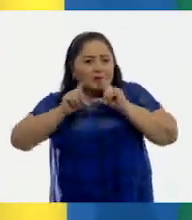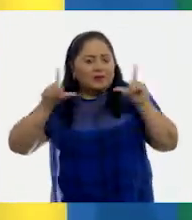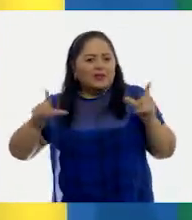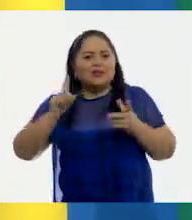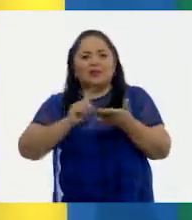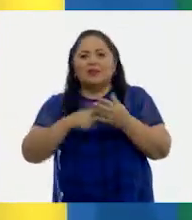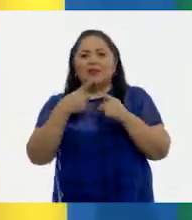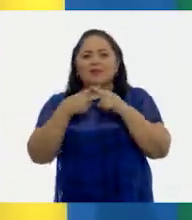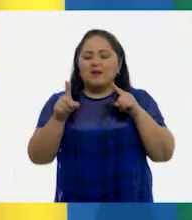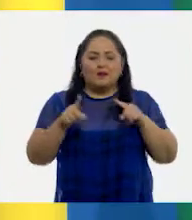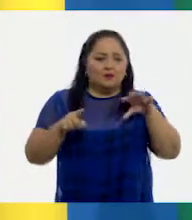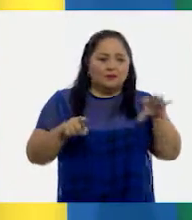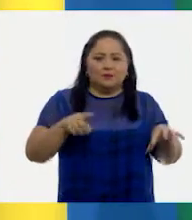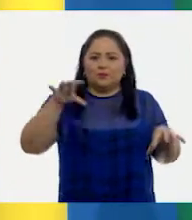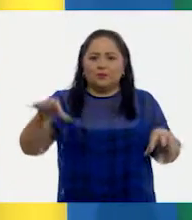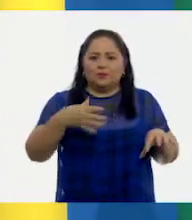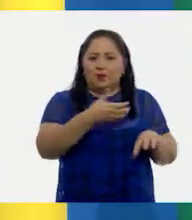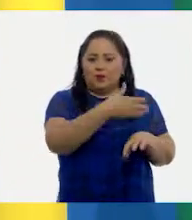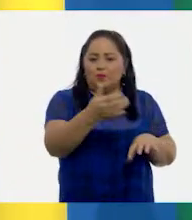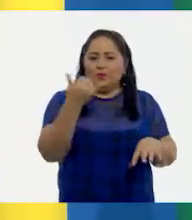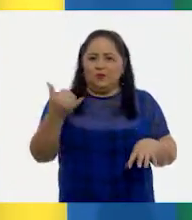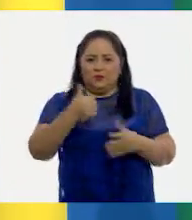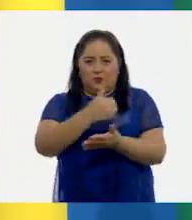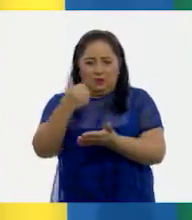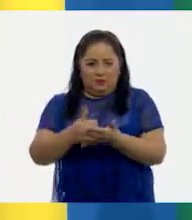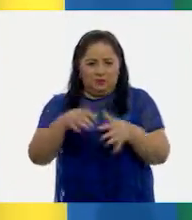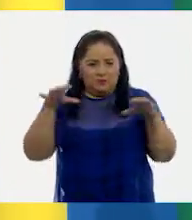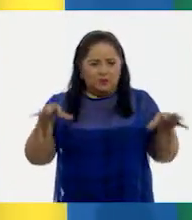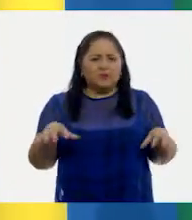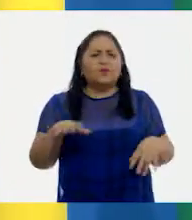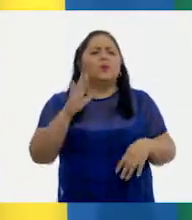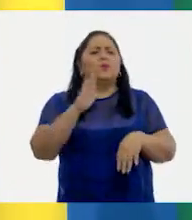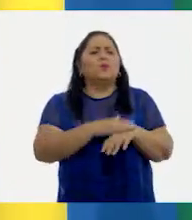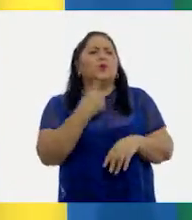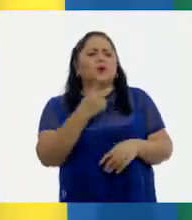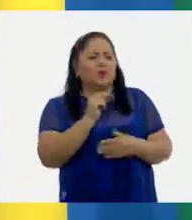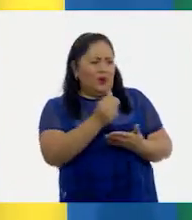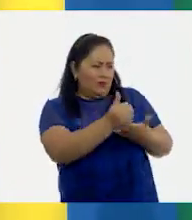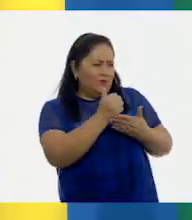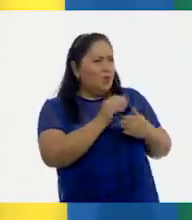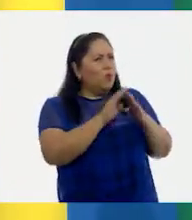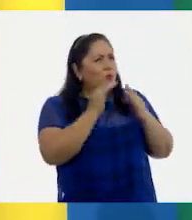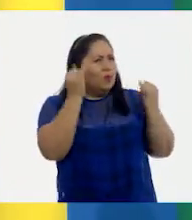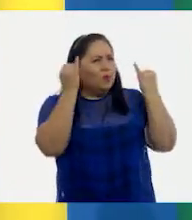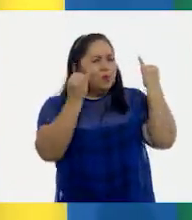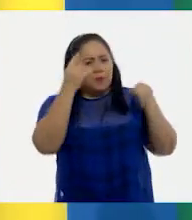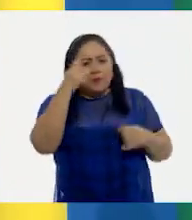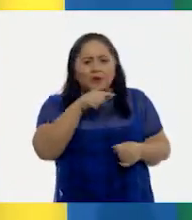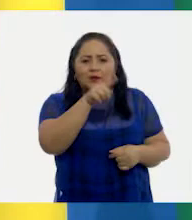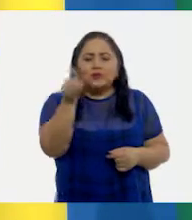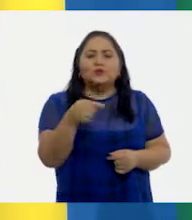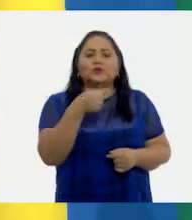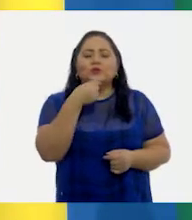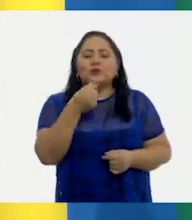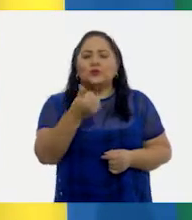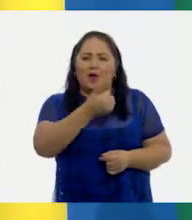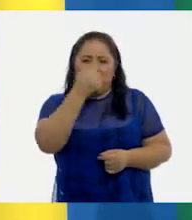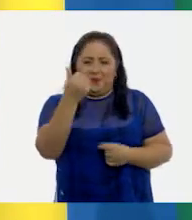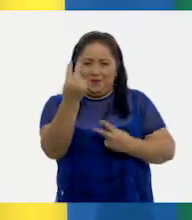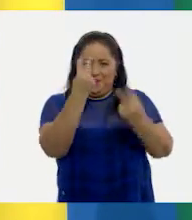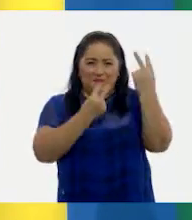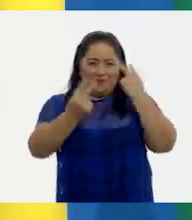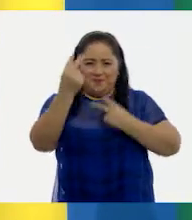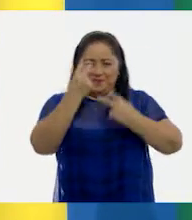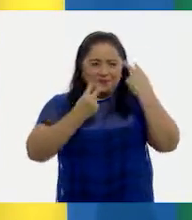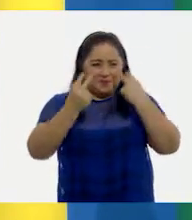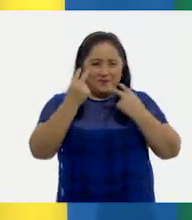diferencias entre las localidades rurales y las urbanas, ¿por qué no nos ayuda con algunas ideas para que los alumnos y alumnas que nos ven en